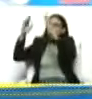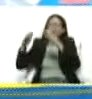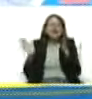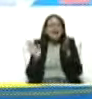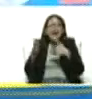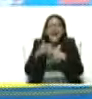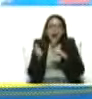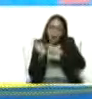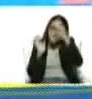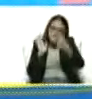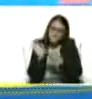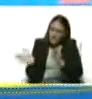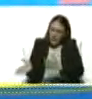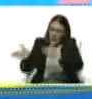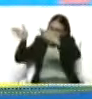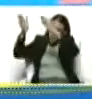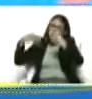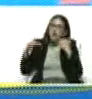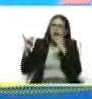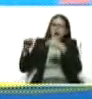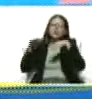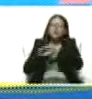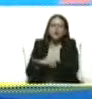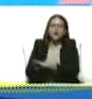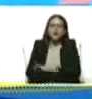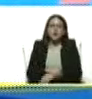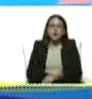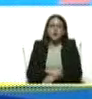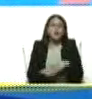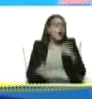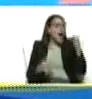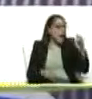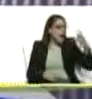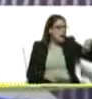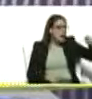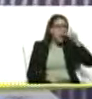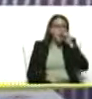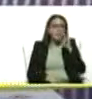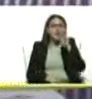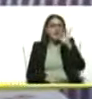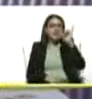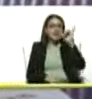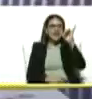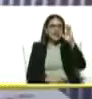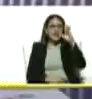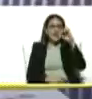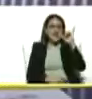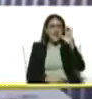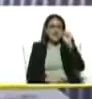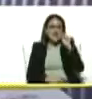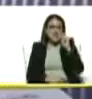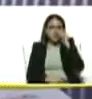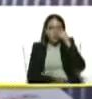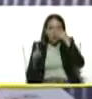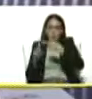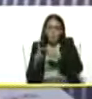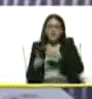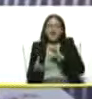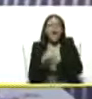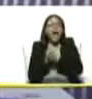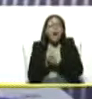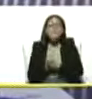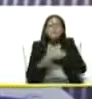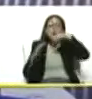cajas, porque Reyes Reyes es el amigo más antiguo del comandante Chávez.